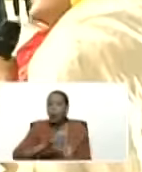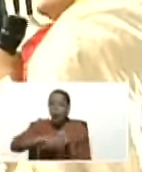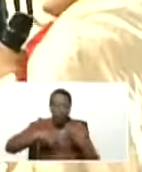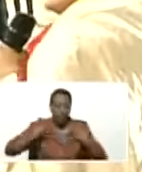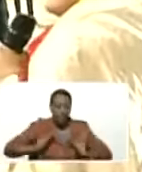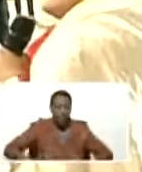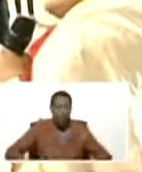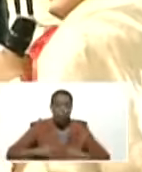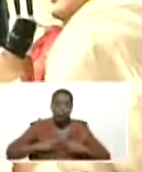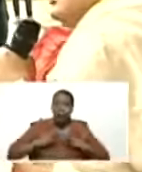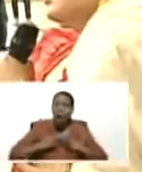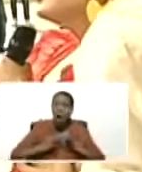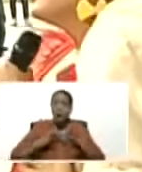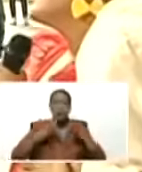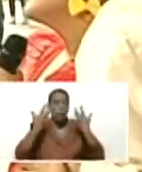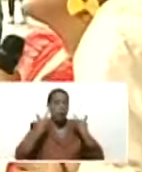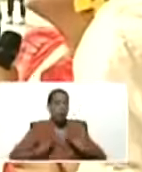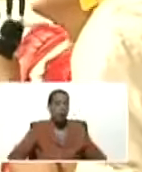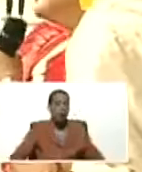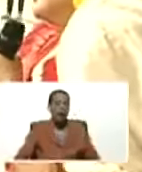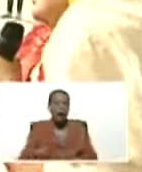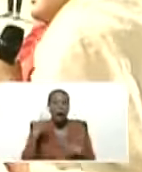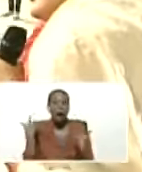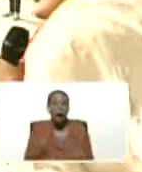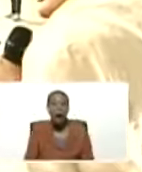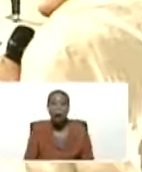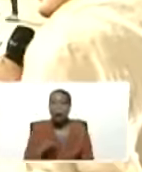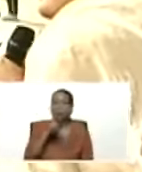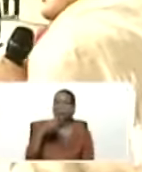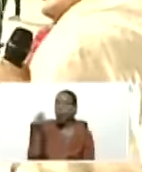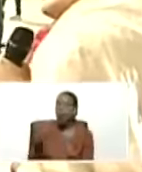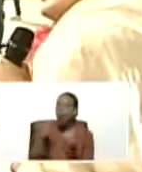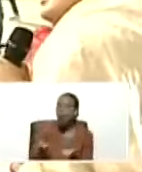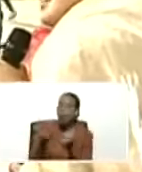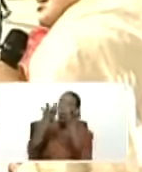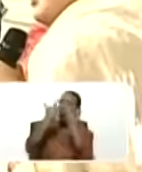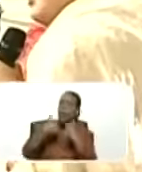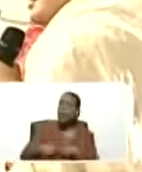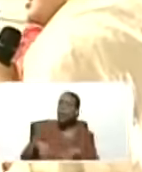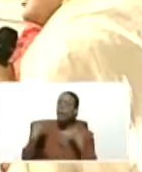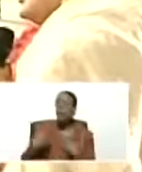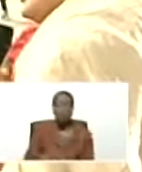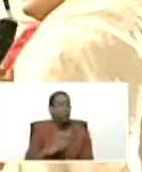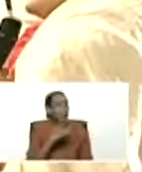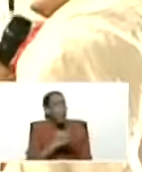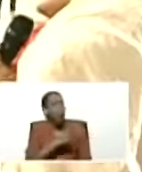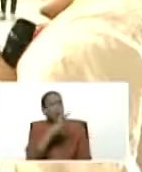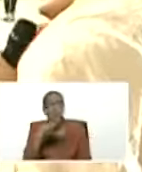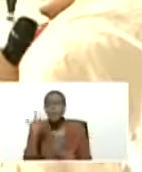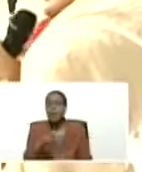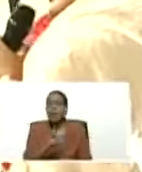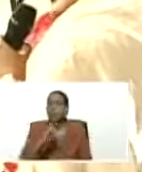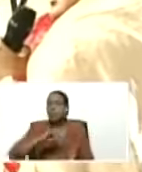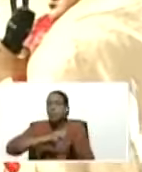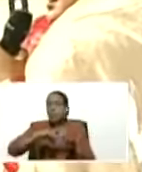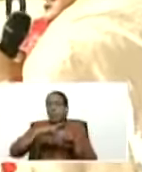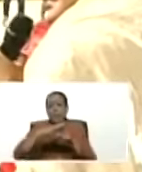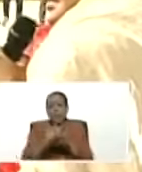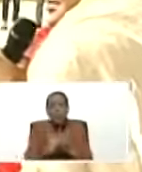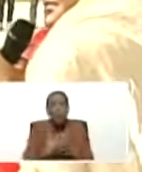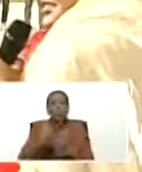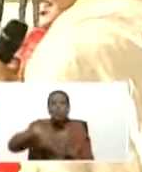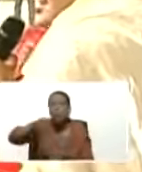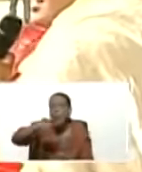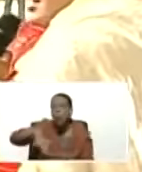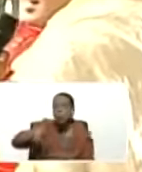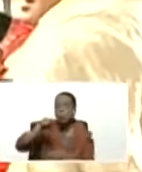los vestuarios, todos los implementos. ¿Verdad? ¿Cómo sí, es eso? Cuéntame. Sí, es muy precaria la situación y... ¿Dónde